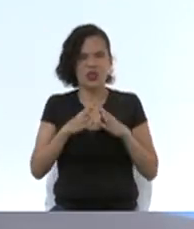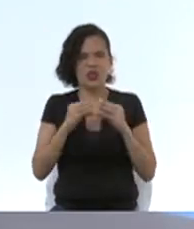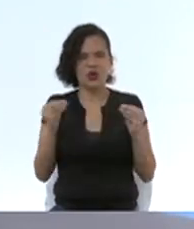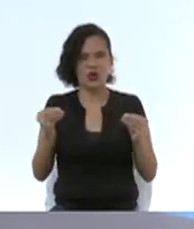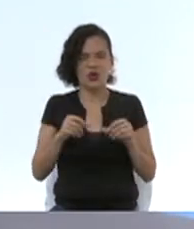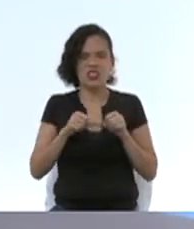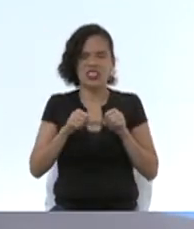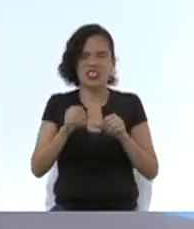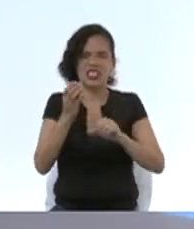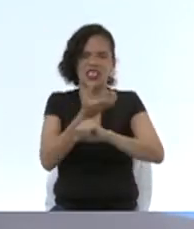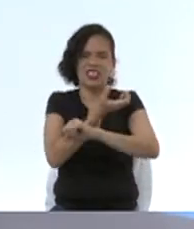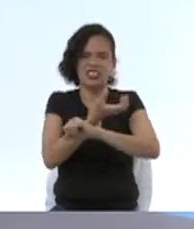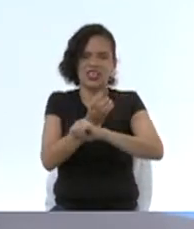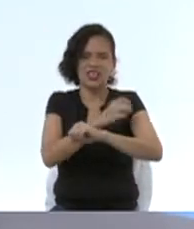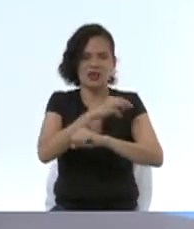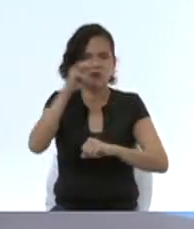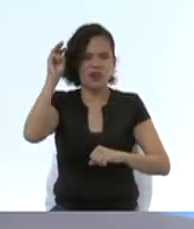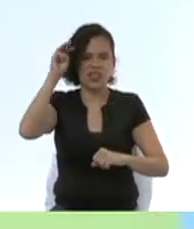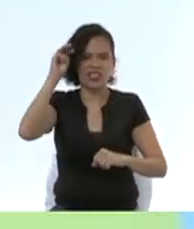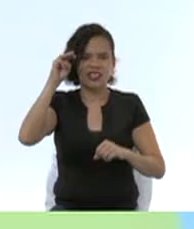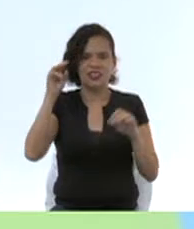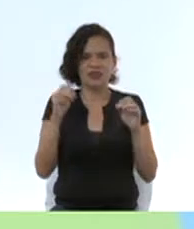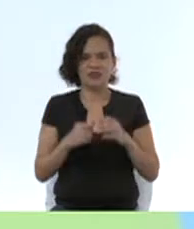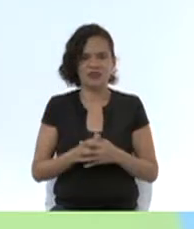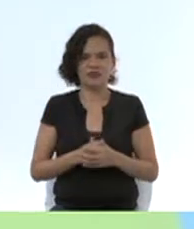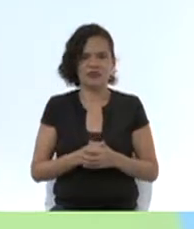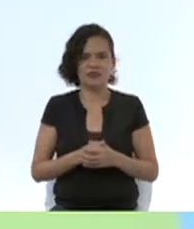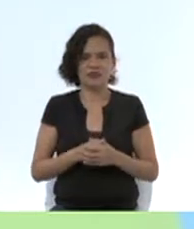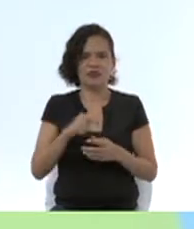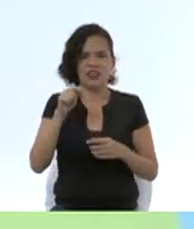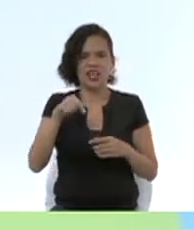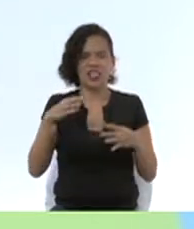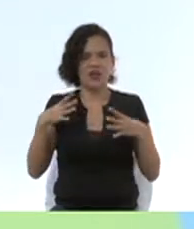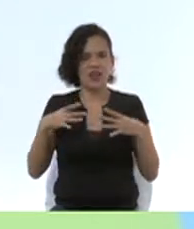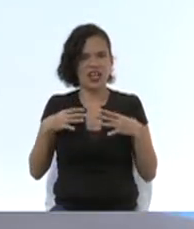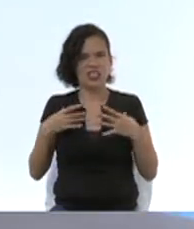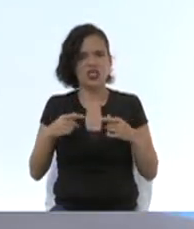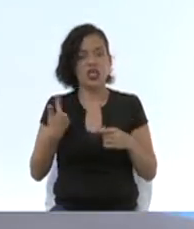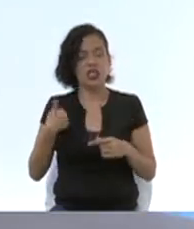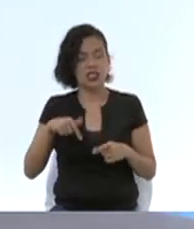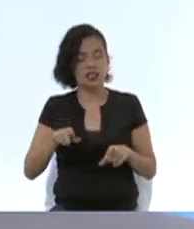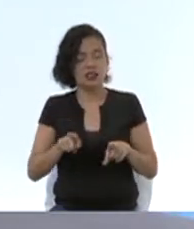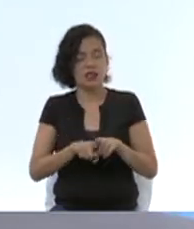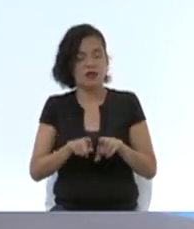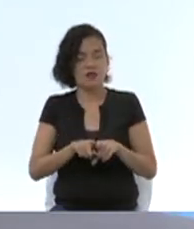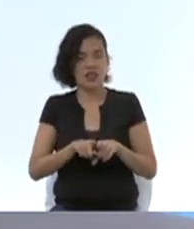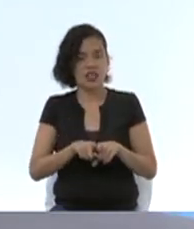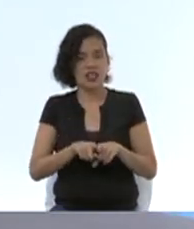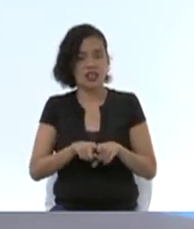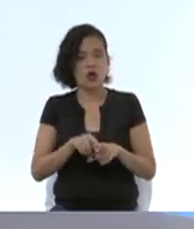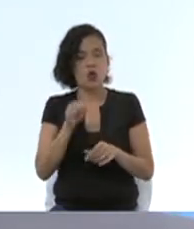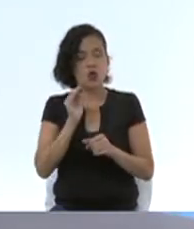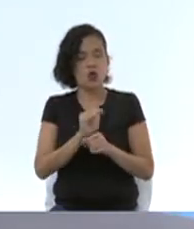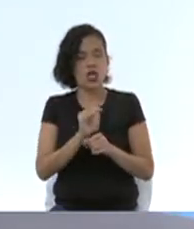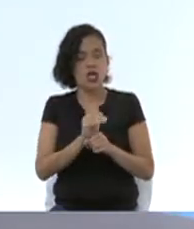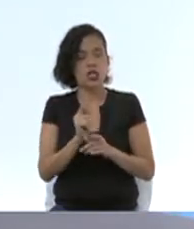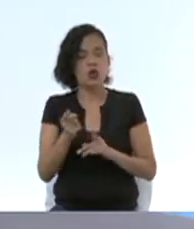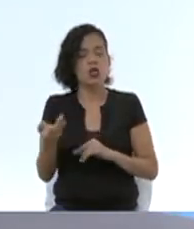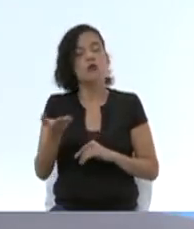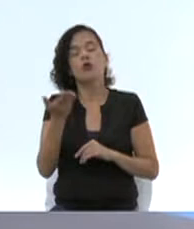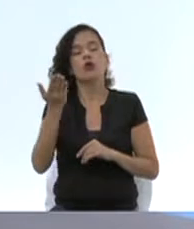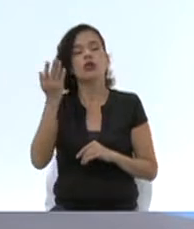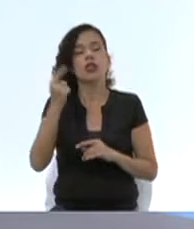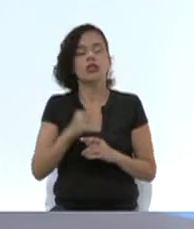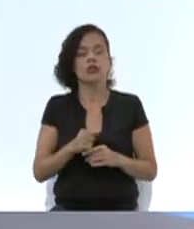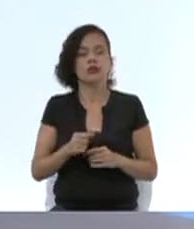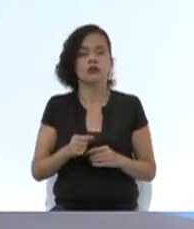todos. Seguir cantando, maestra. Estas vacaciones tienen que ser también con prevención. Importante, dale